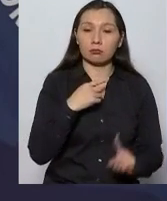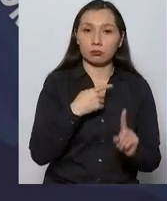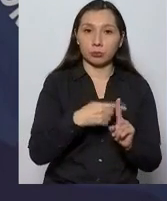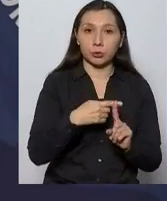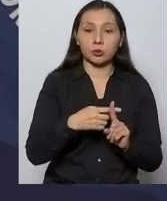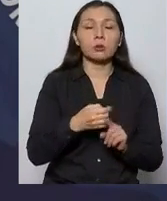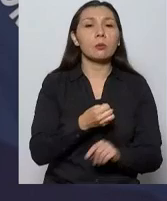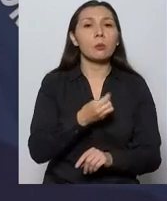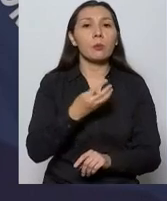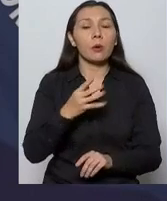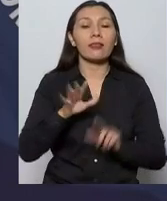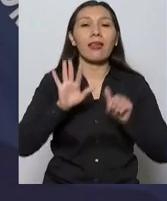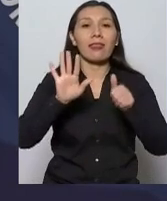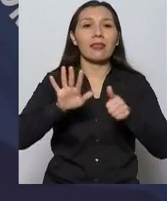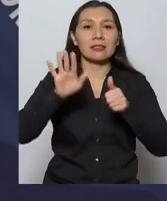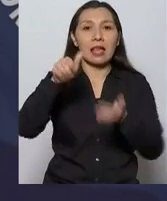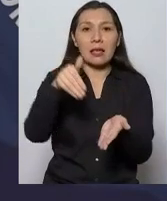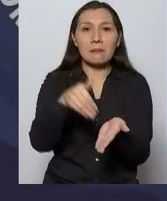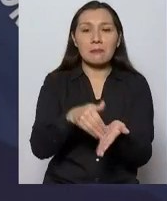en la cifra de